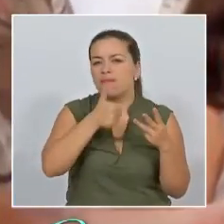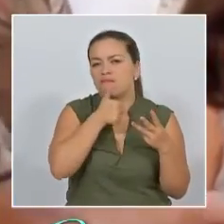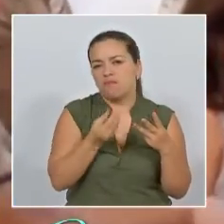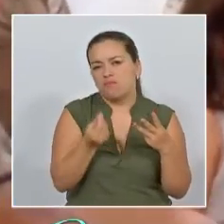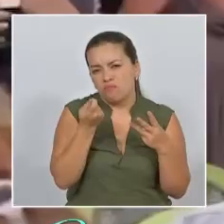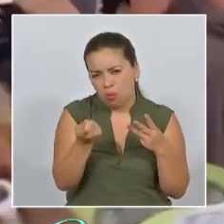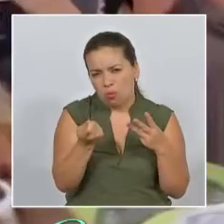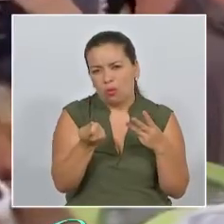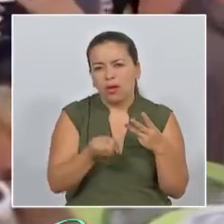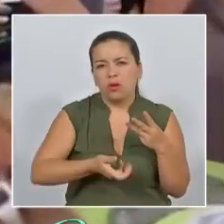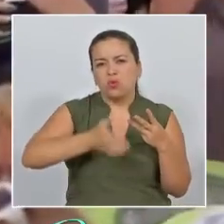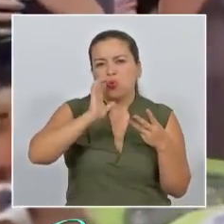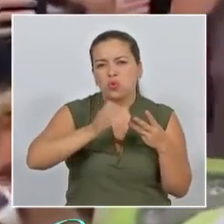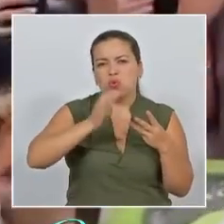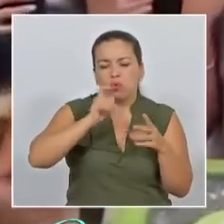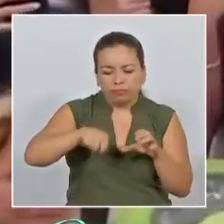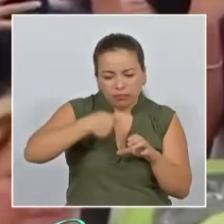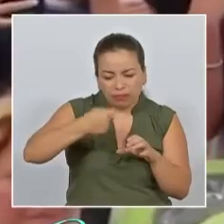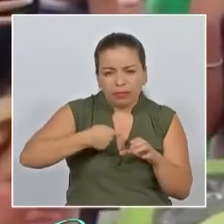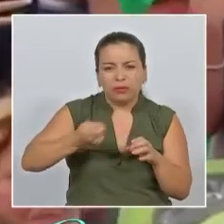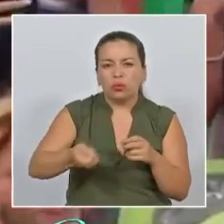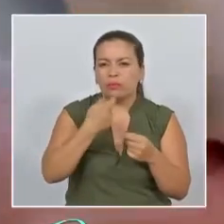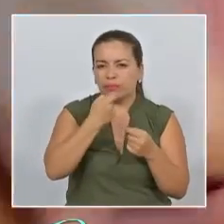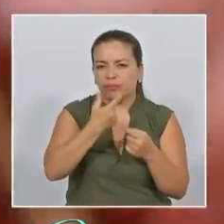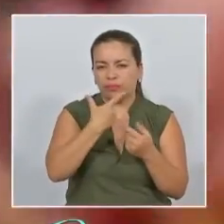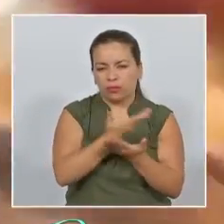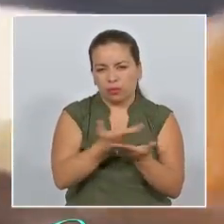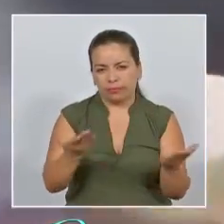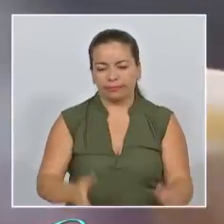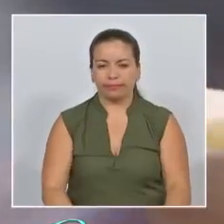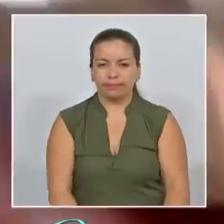y tomar o consumir antibióticos.